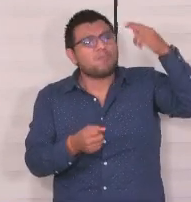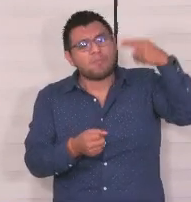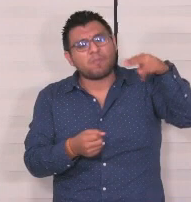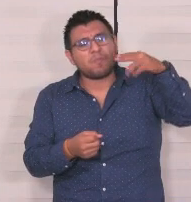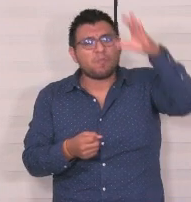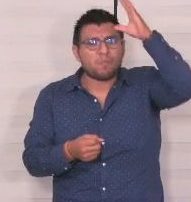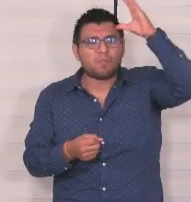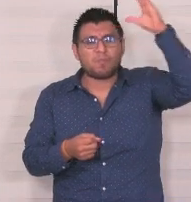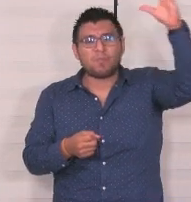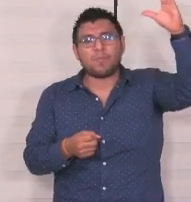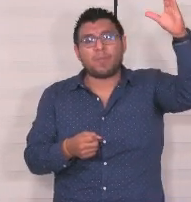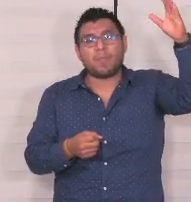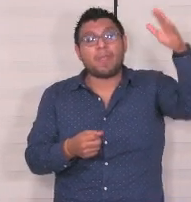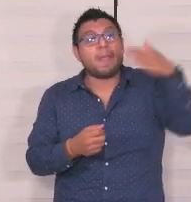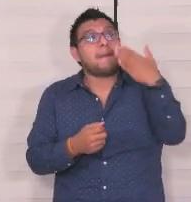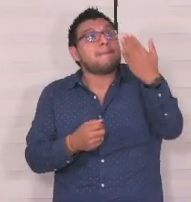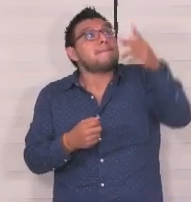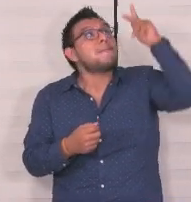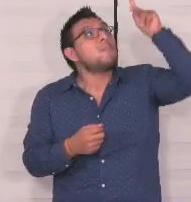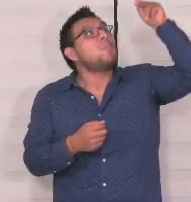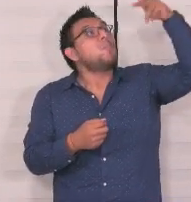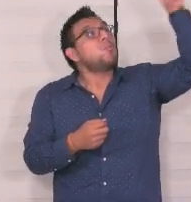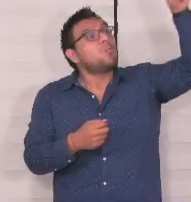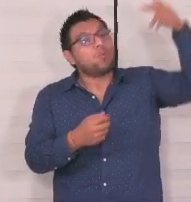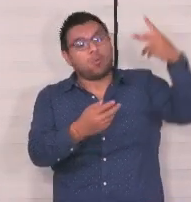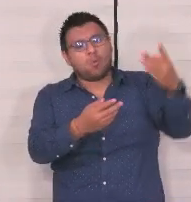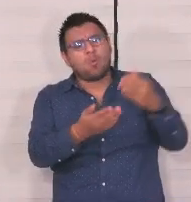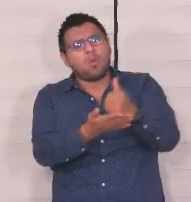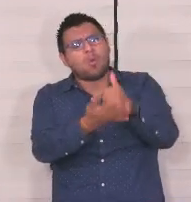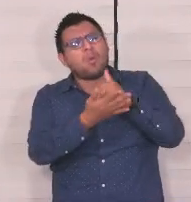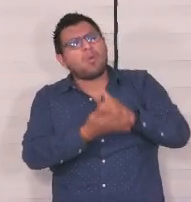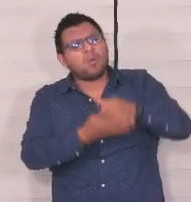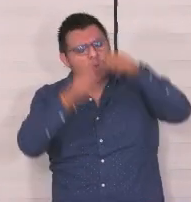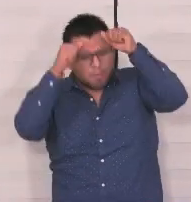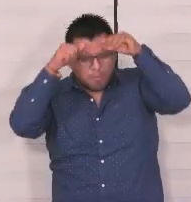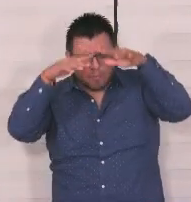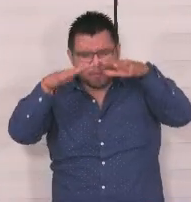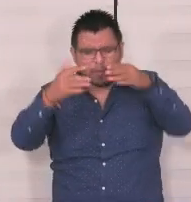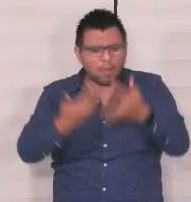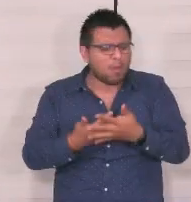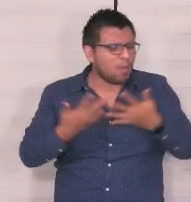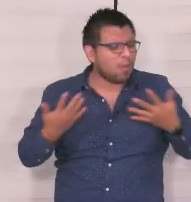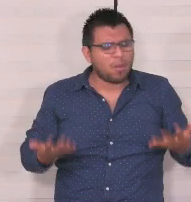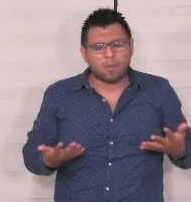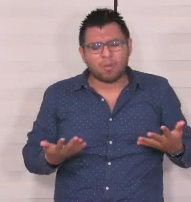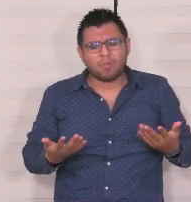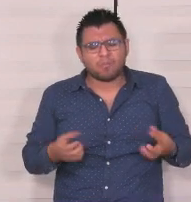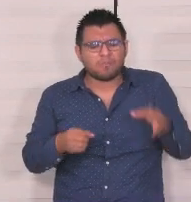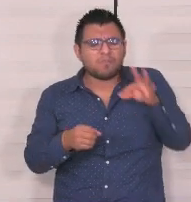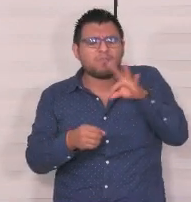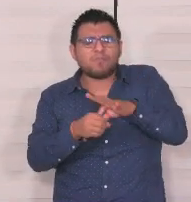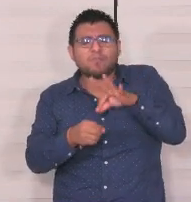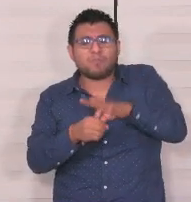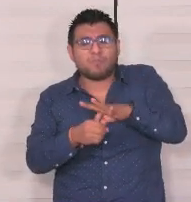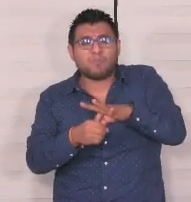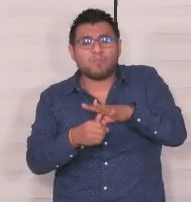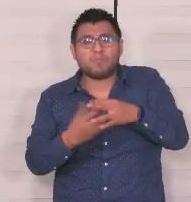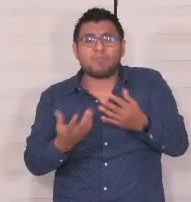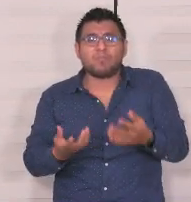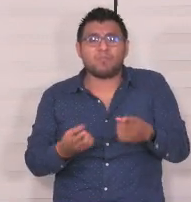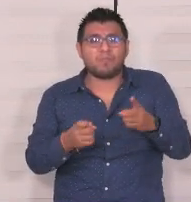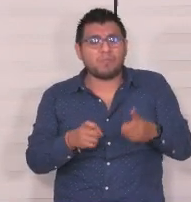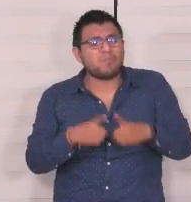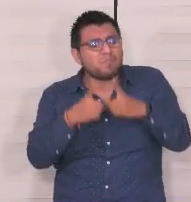de Cristo, pedimos tu ayuda y bendición en este momento que va a haber de